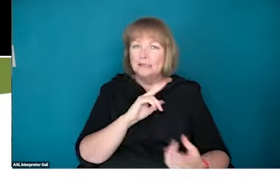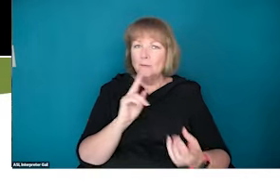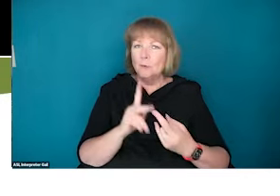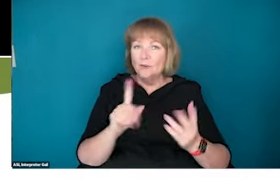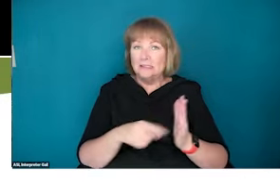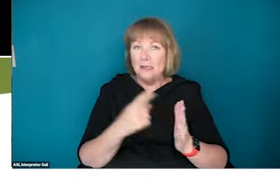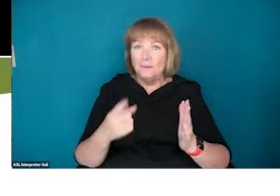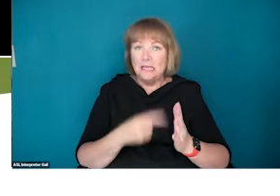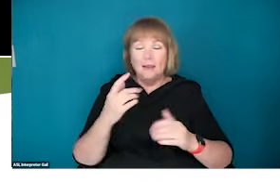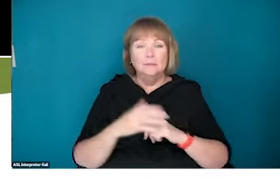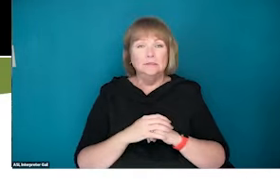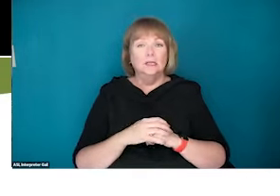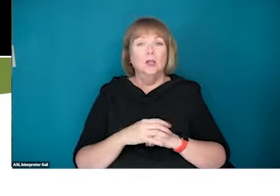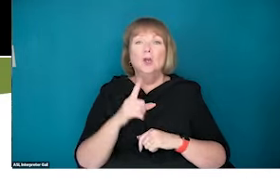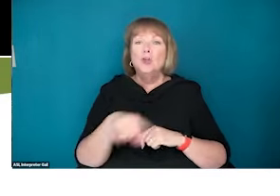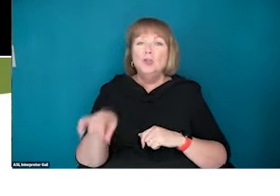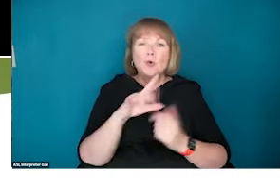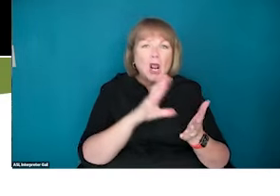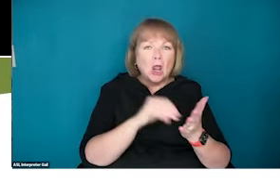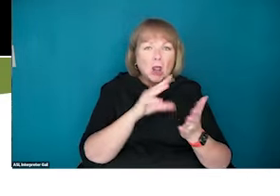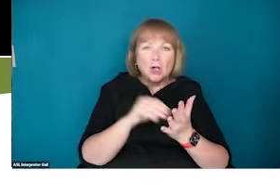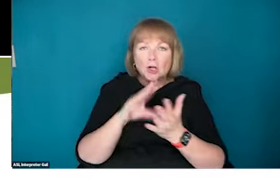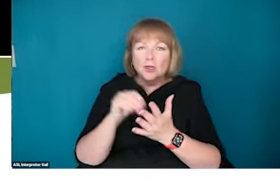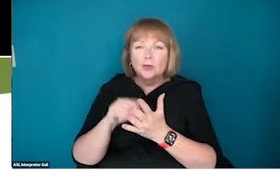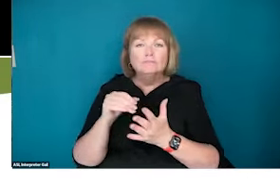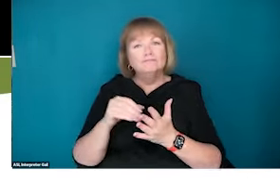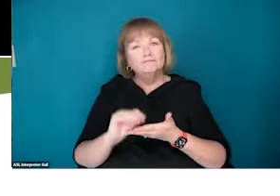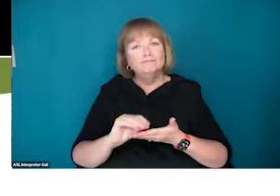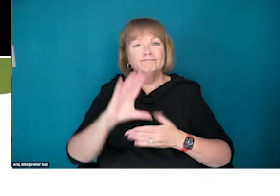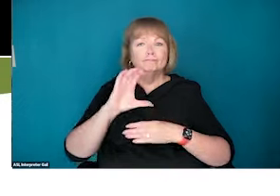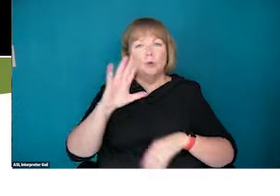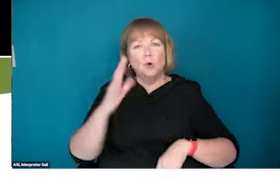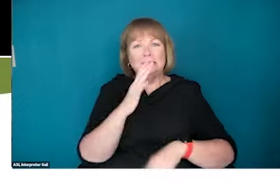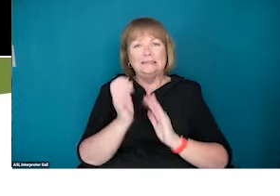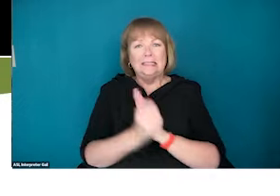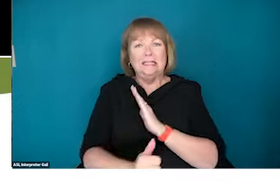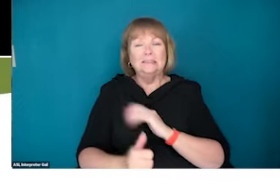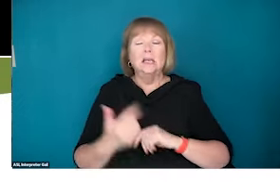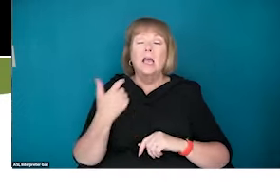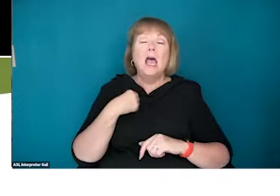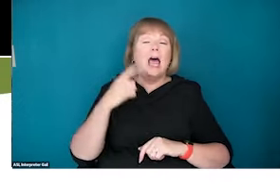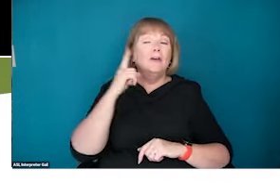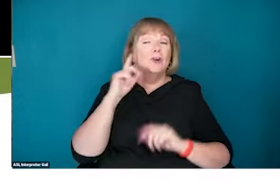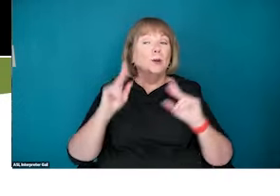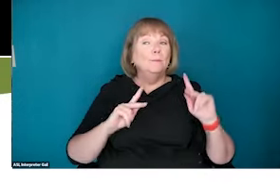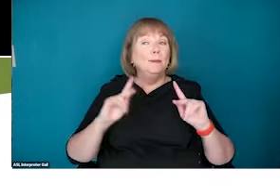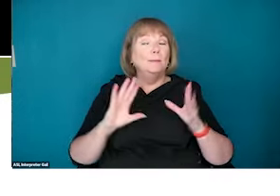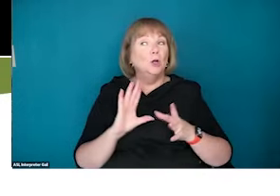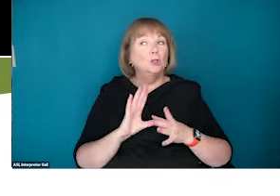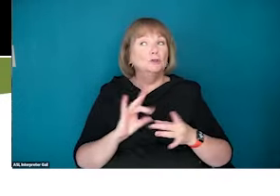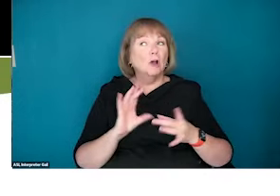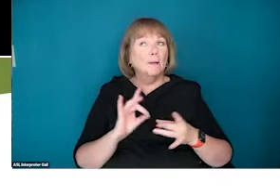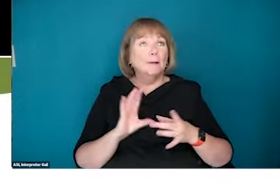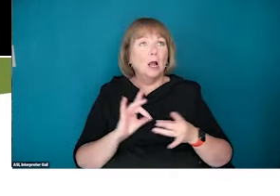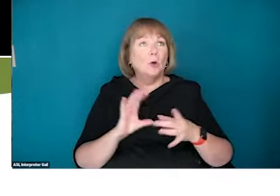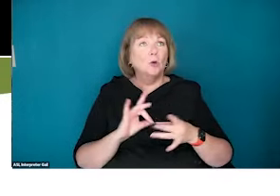entonces, muchas veces algunos de nuestros individuos dicen, cuando yo ya me